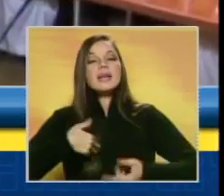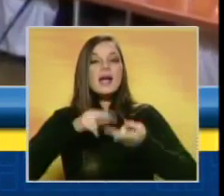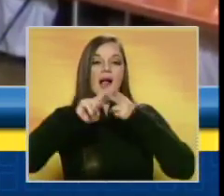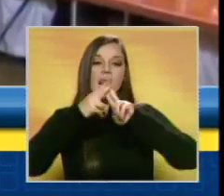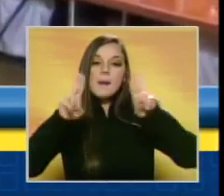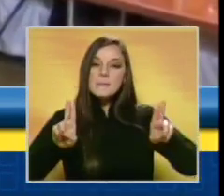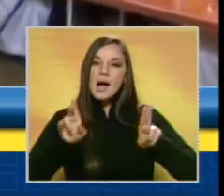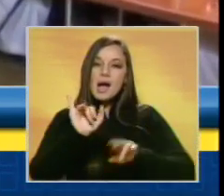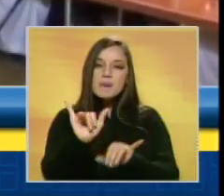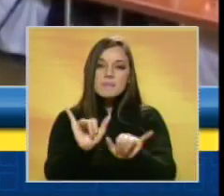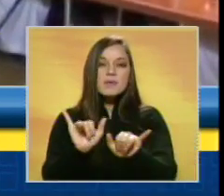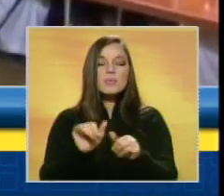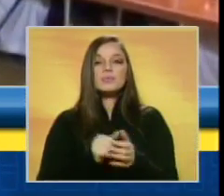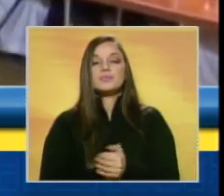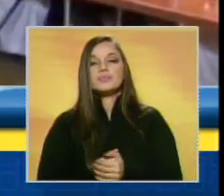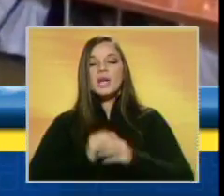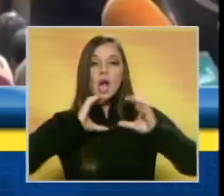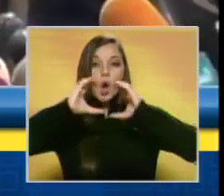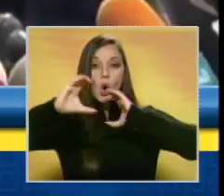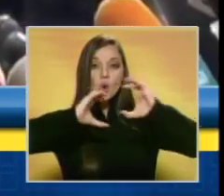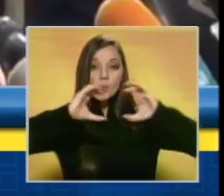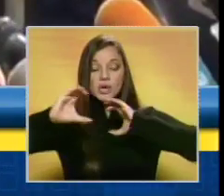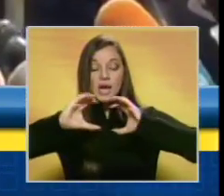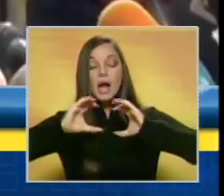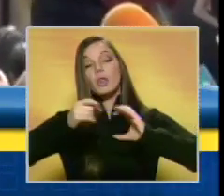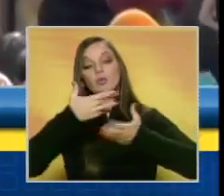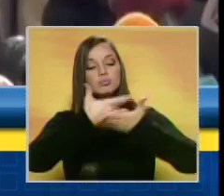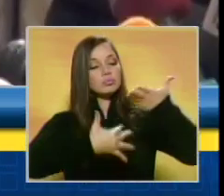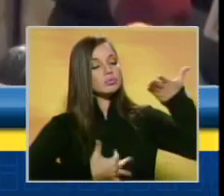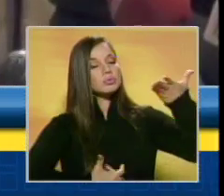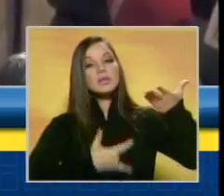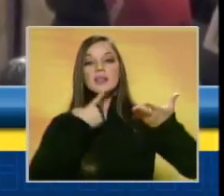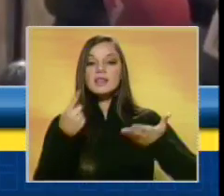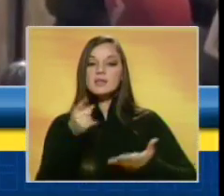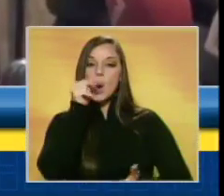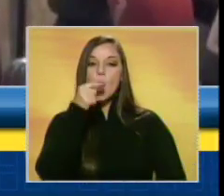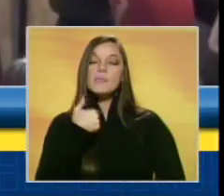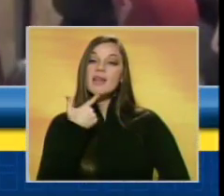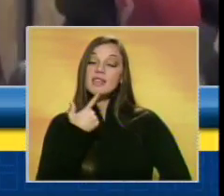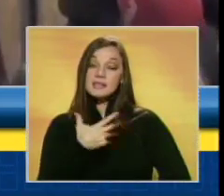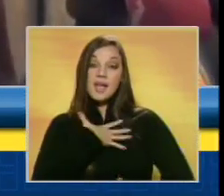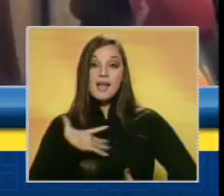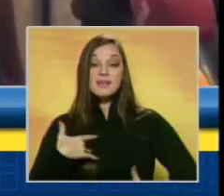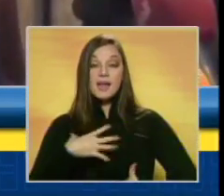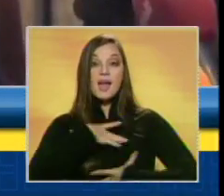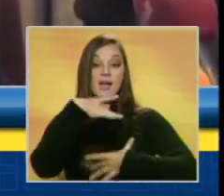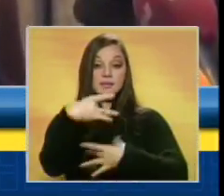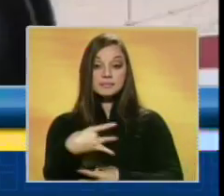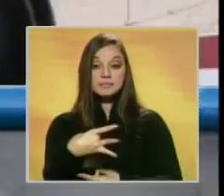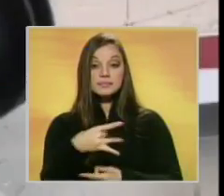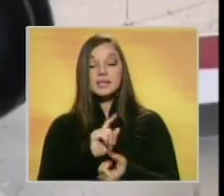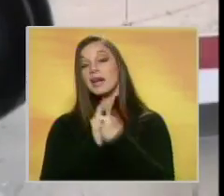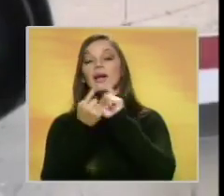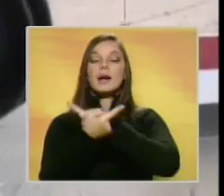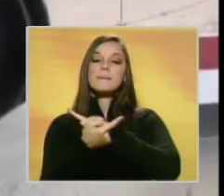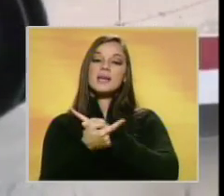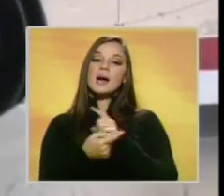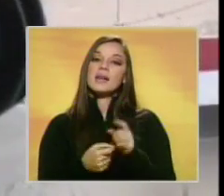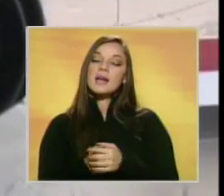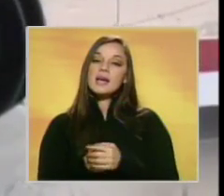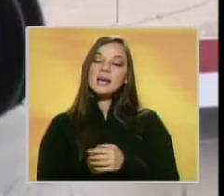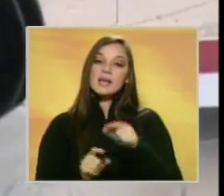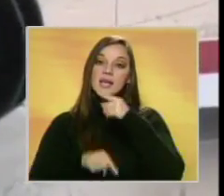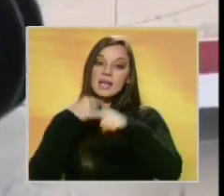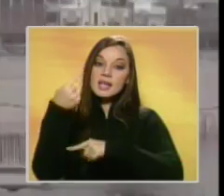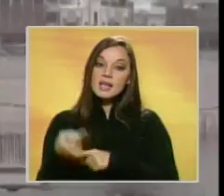en el país. En un comunicado, la organización informó que Ben-Omar expresó su interés por cambiar de ocupación y que su sucesor será